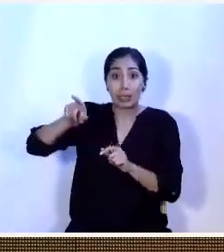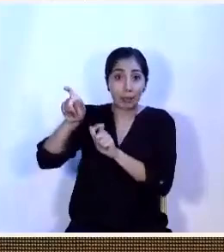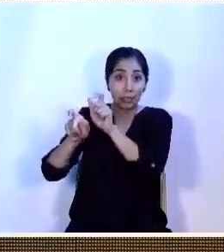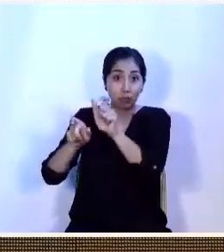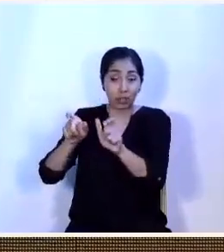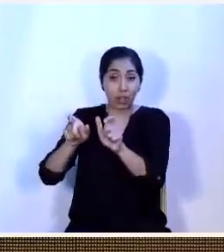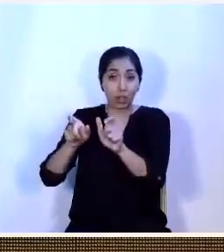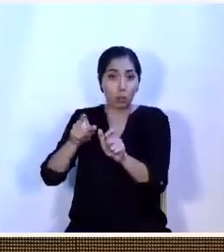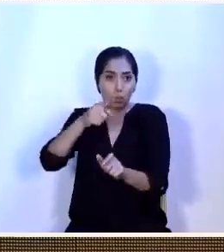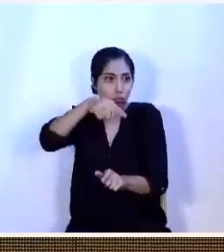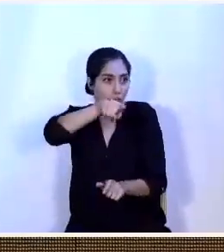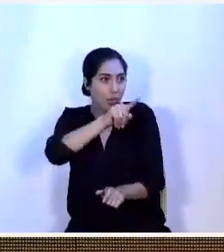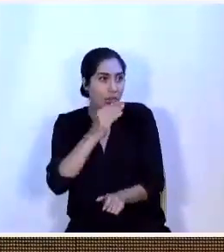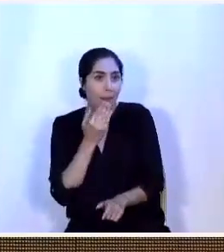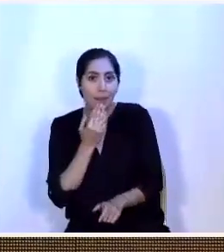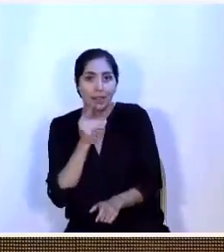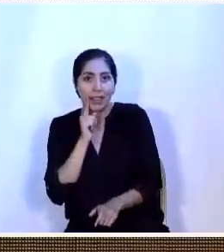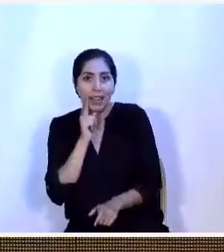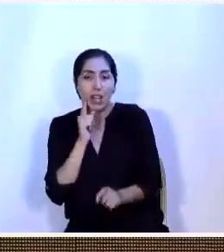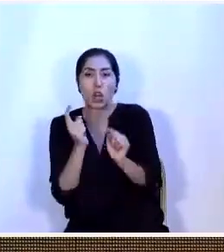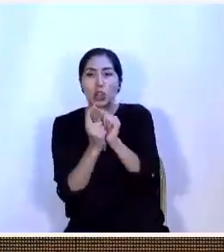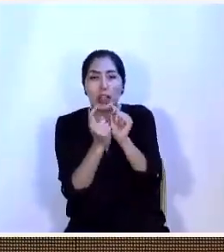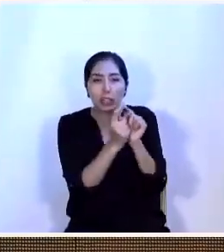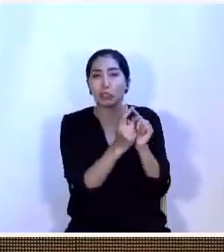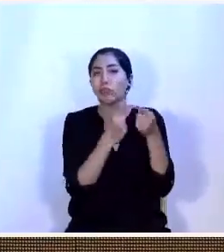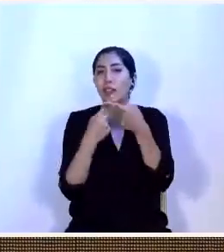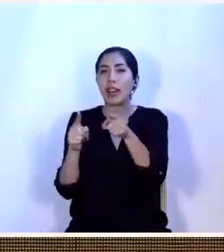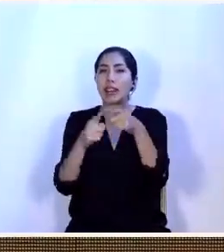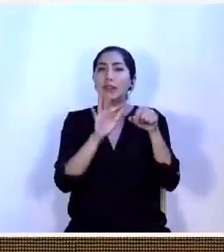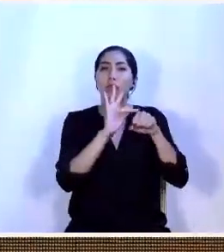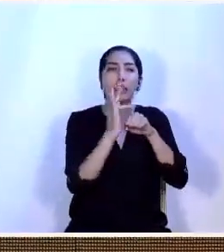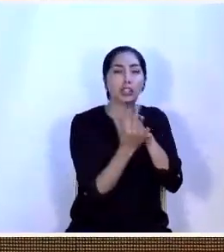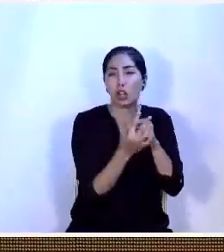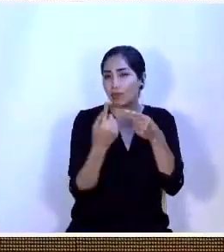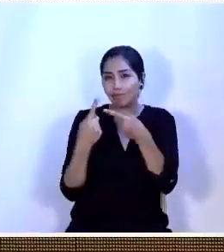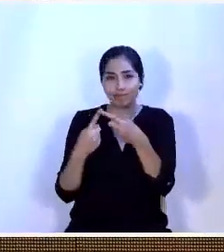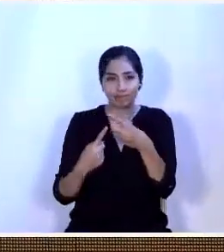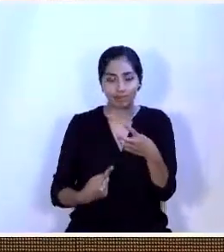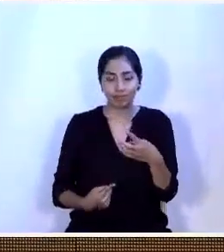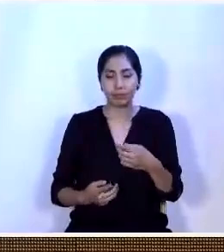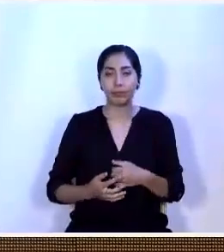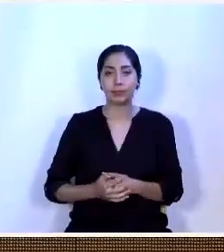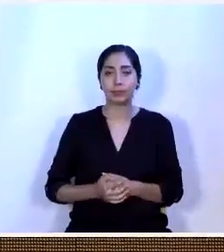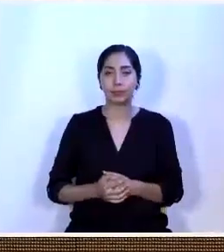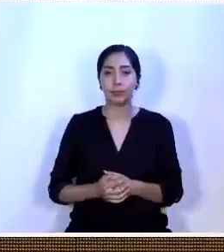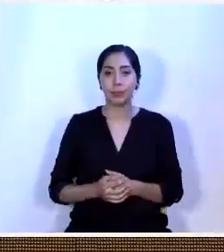también tienen esos contactos de diferentes fundaciones, de diferentes espacios.